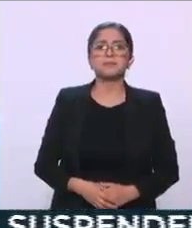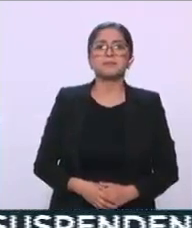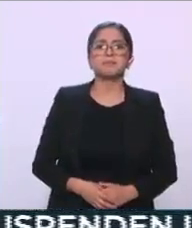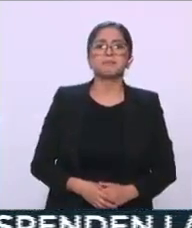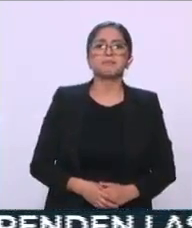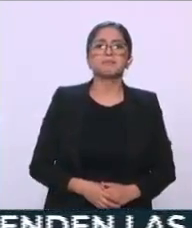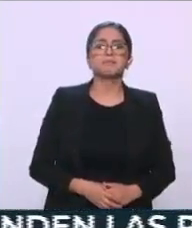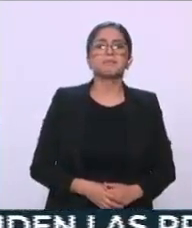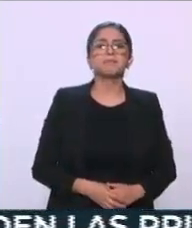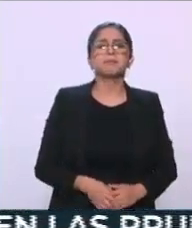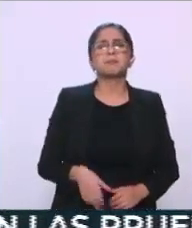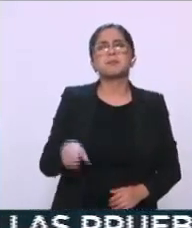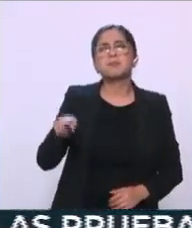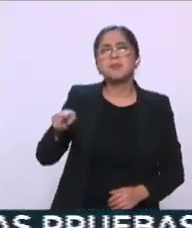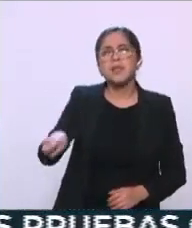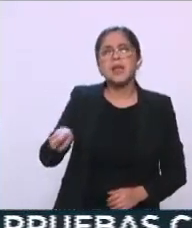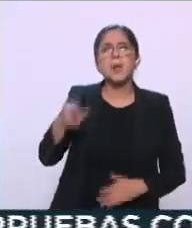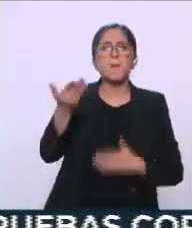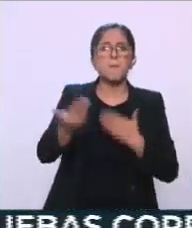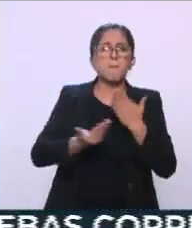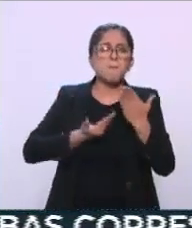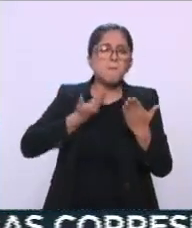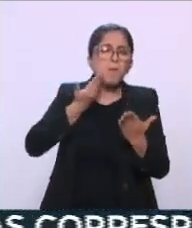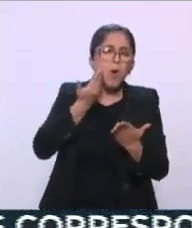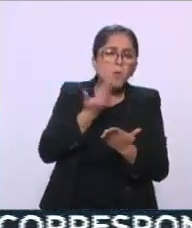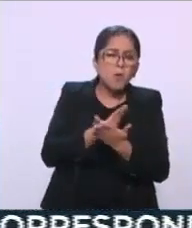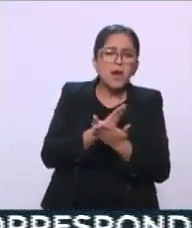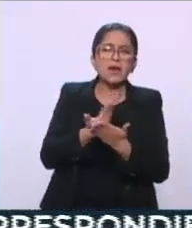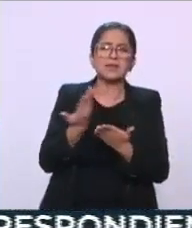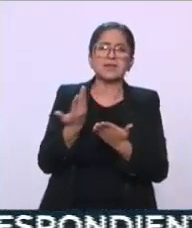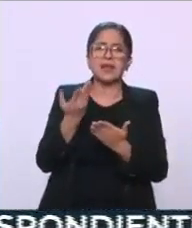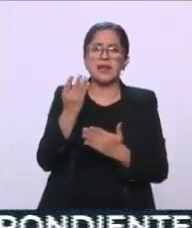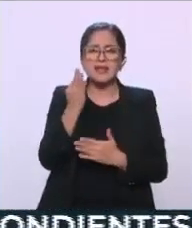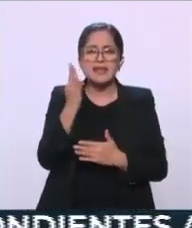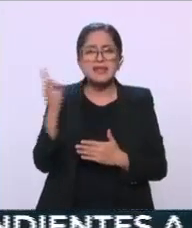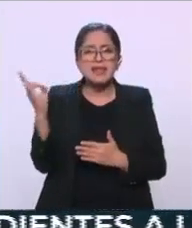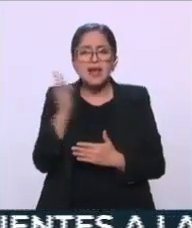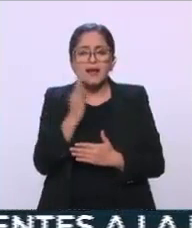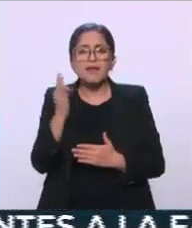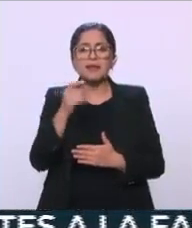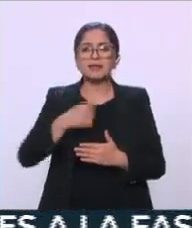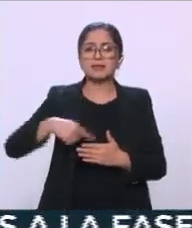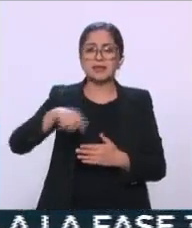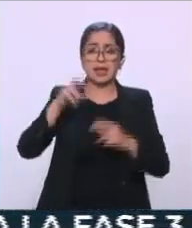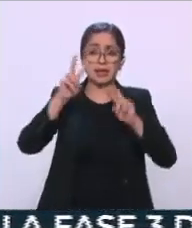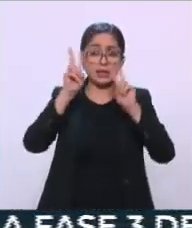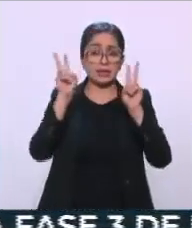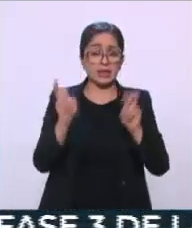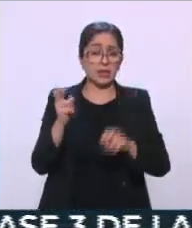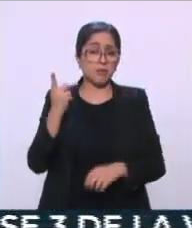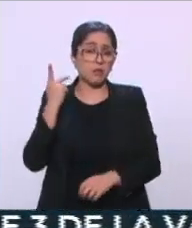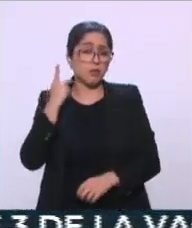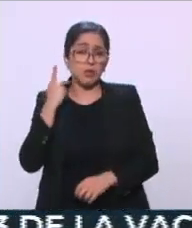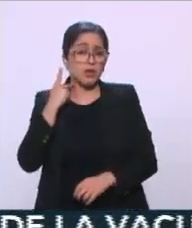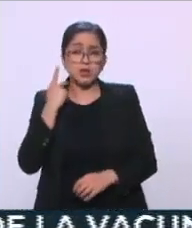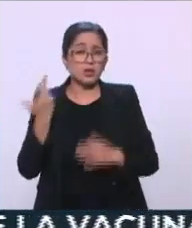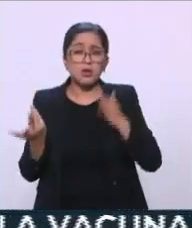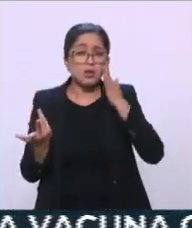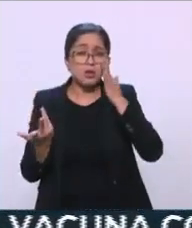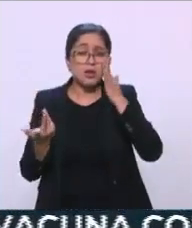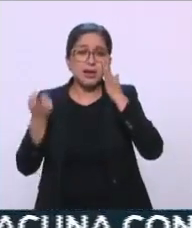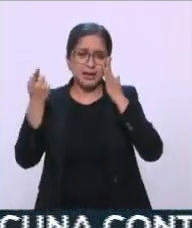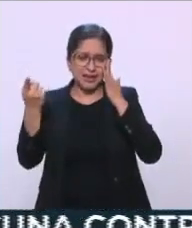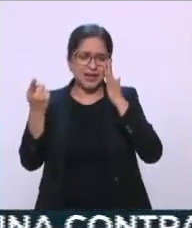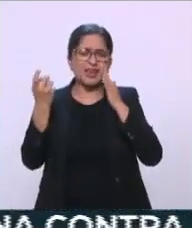digamos, una propuesta desligada de una situación o una cuestión política, justamente, ¿no? De hecho, se da